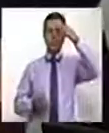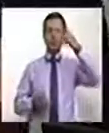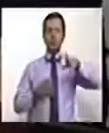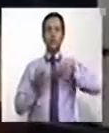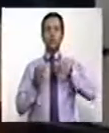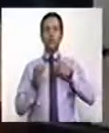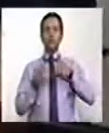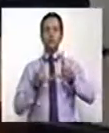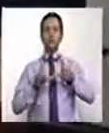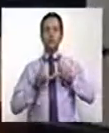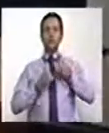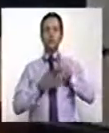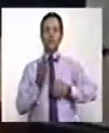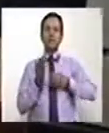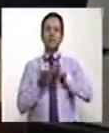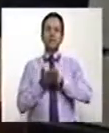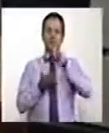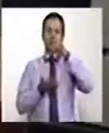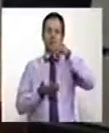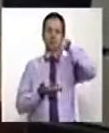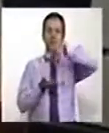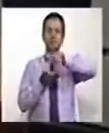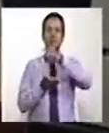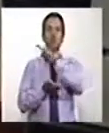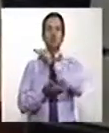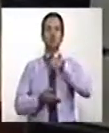Universidad Jorge Tadeo Lozano.